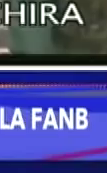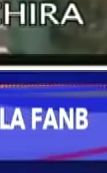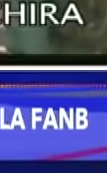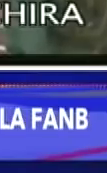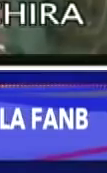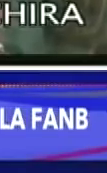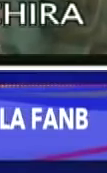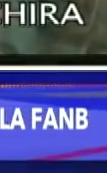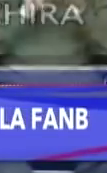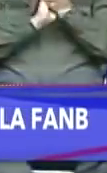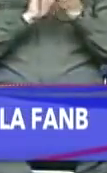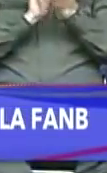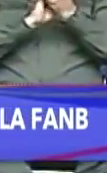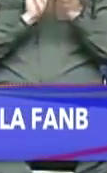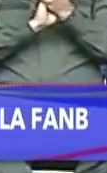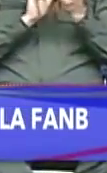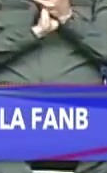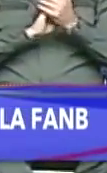Igualmente